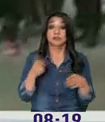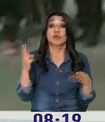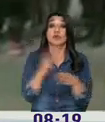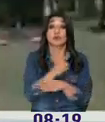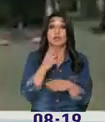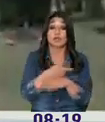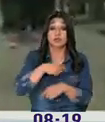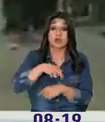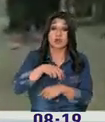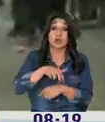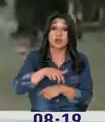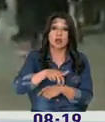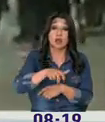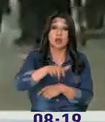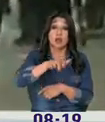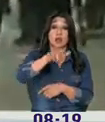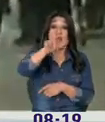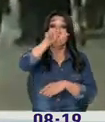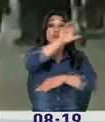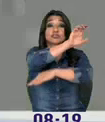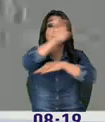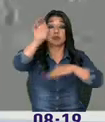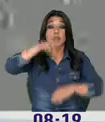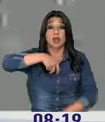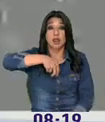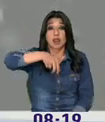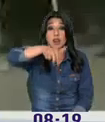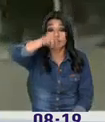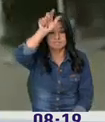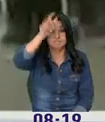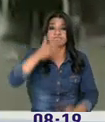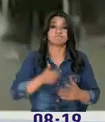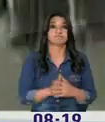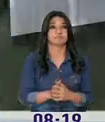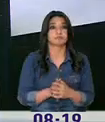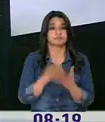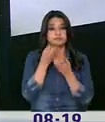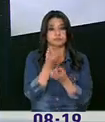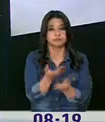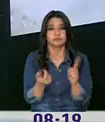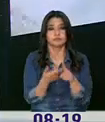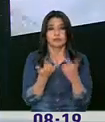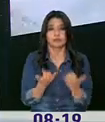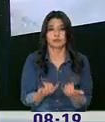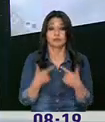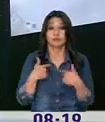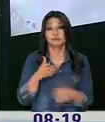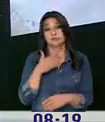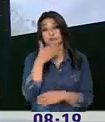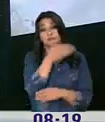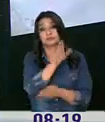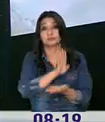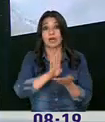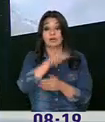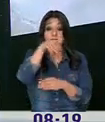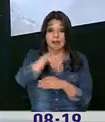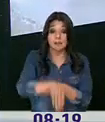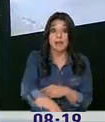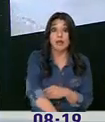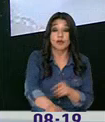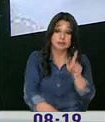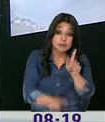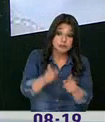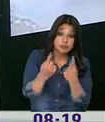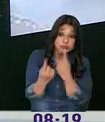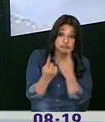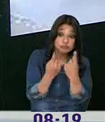caminar grandes pendientes hasta la Avenida Occidental. Esa es la información. Nosotros, de todas maneras, vamos a acudir a los barrios de abajo para hablar con los moradores